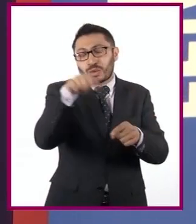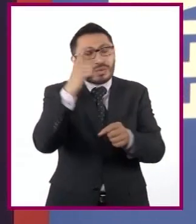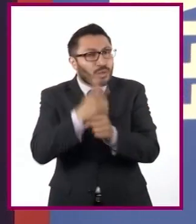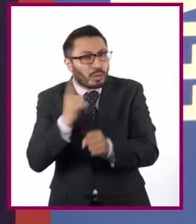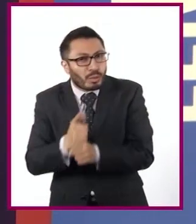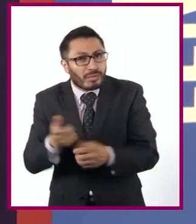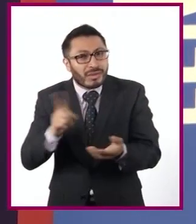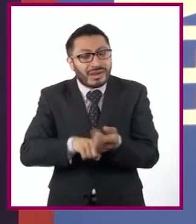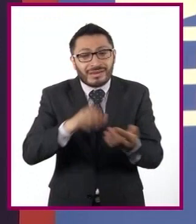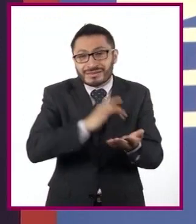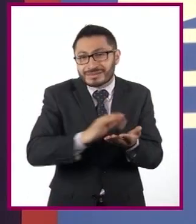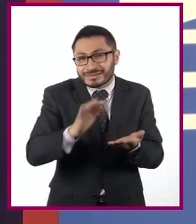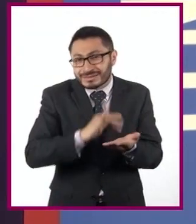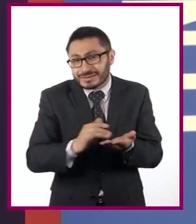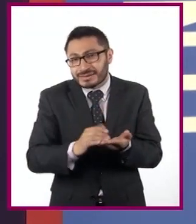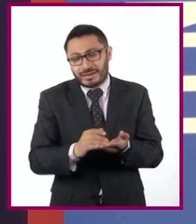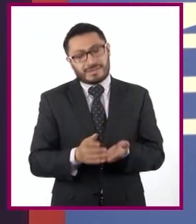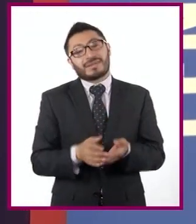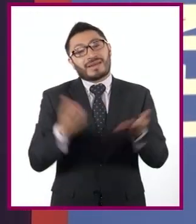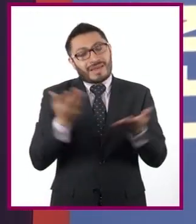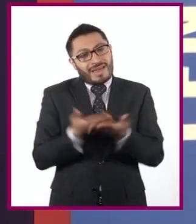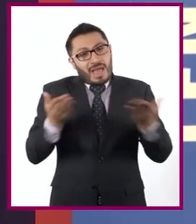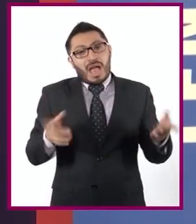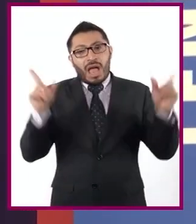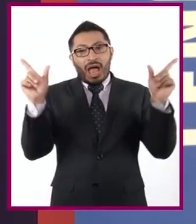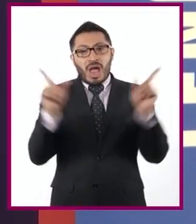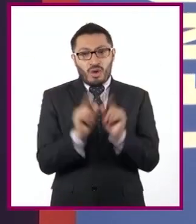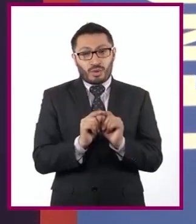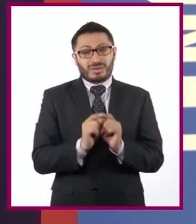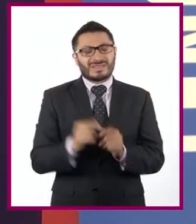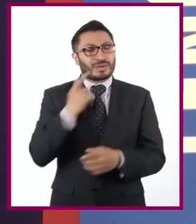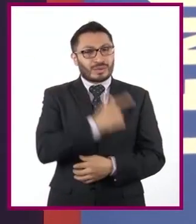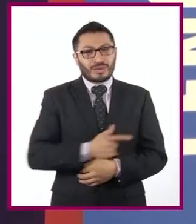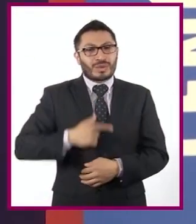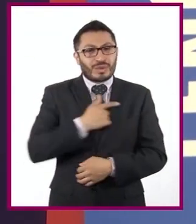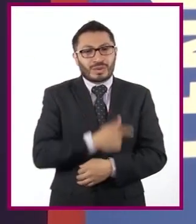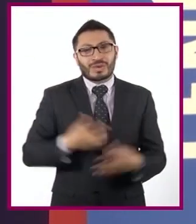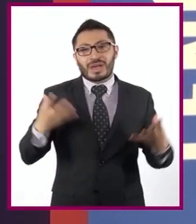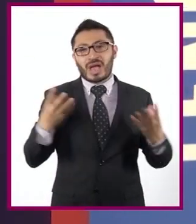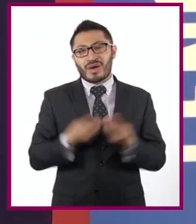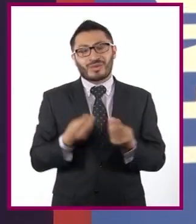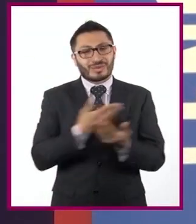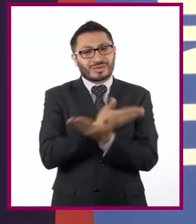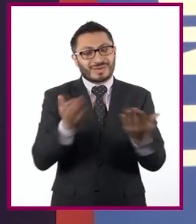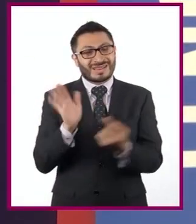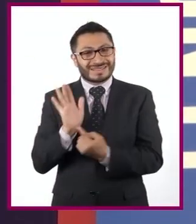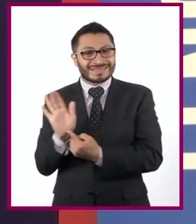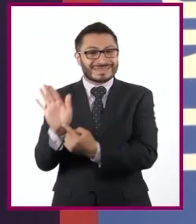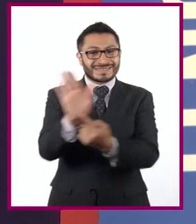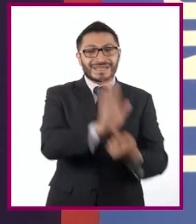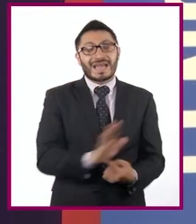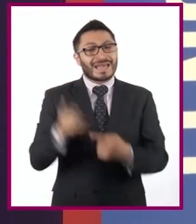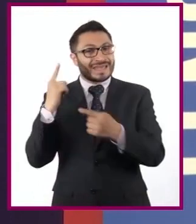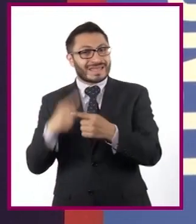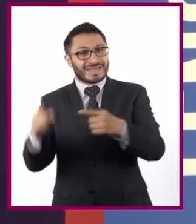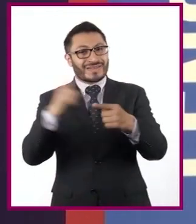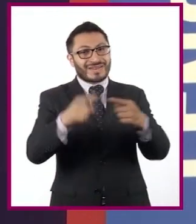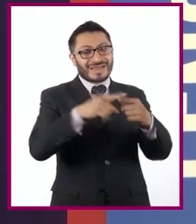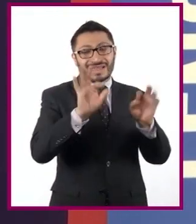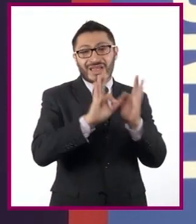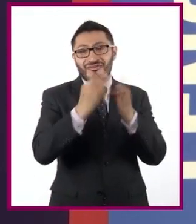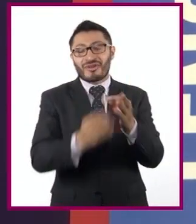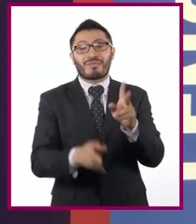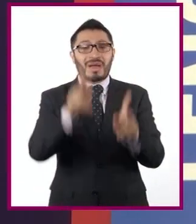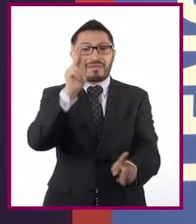Bueno, pues vamos cerrando. Ha sido un gusto estar con ustedes y mostrarles un panorama de la pronunciación y